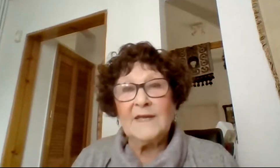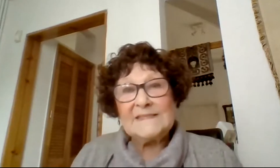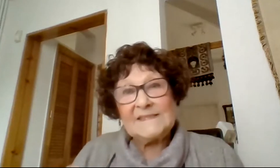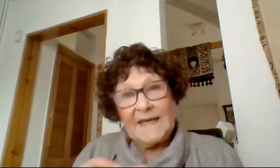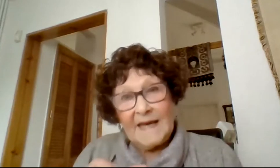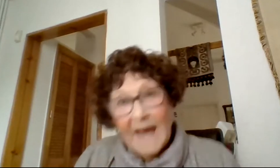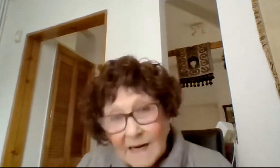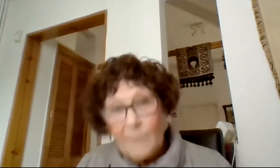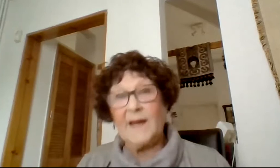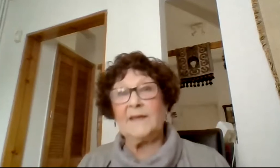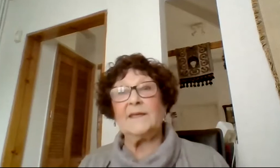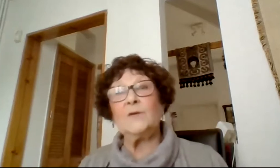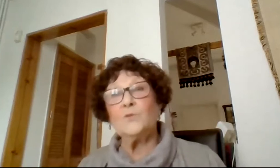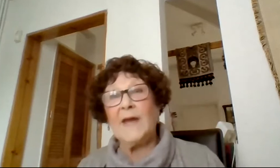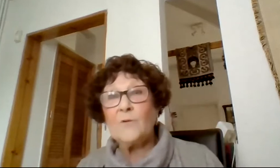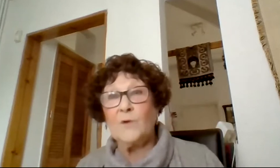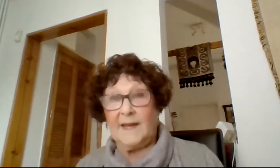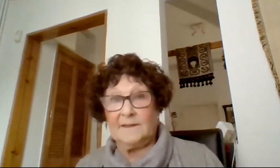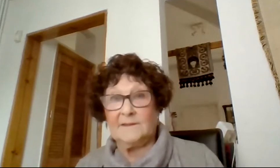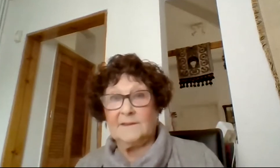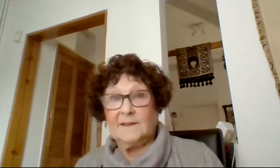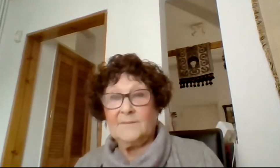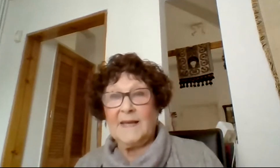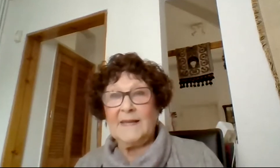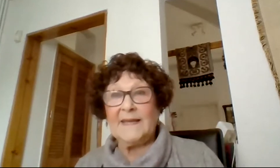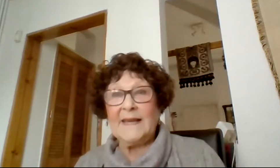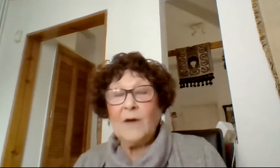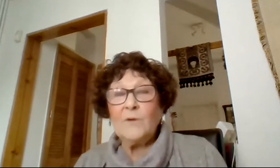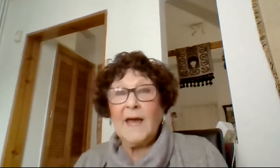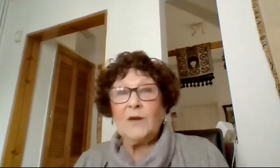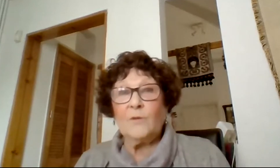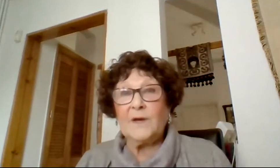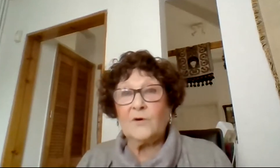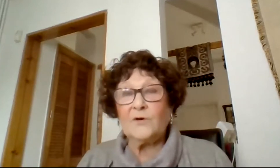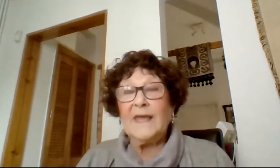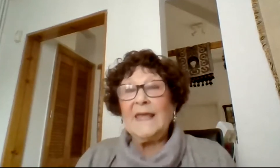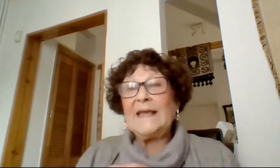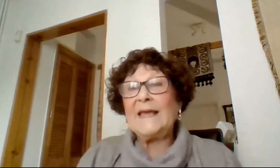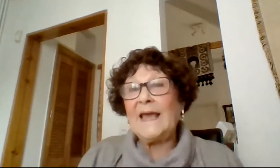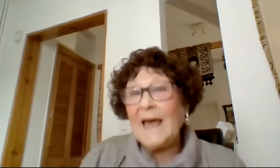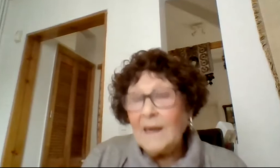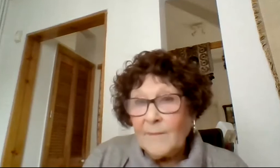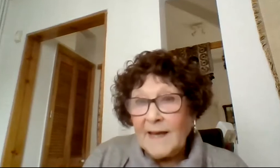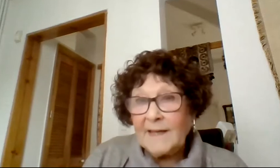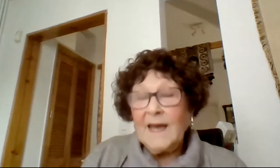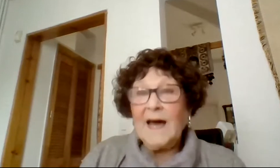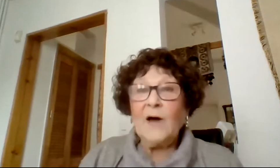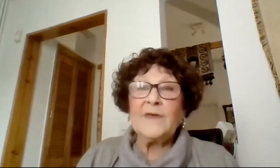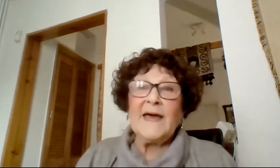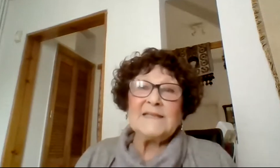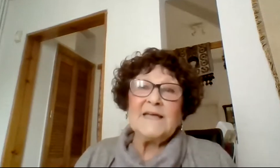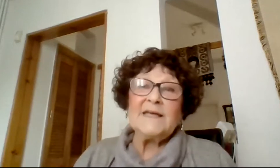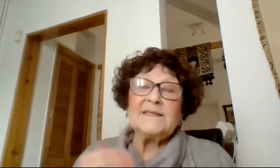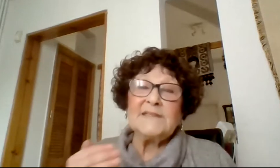mejor se calma en un aula, ¿vale? El aula a lo mejor calma,